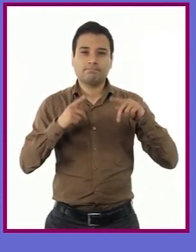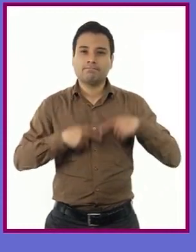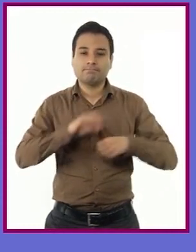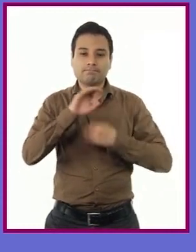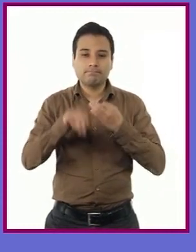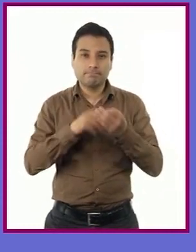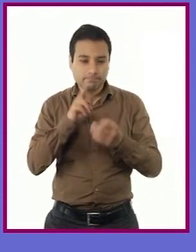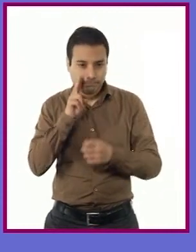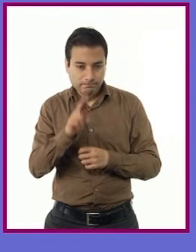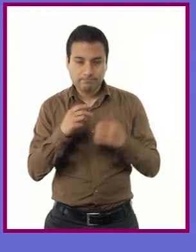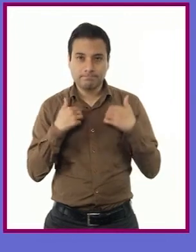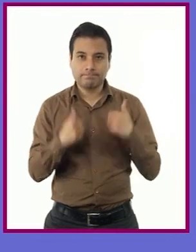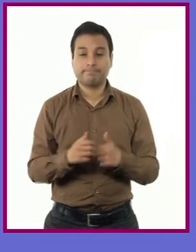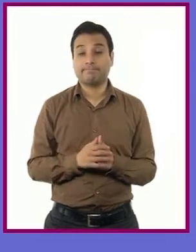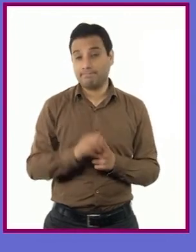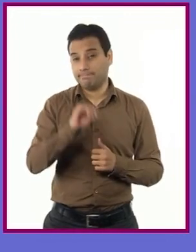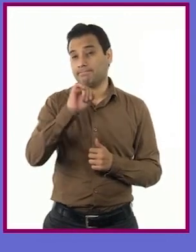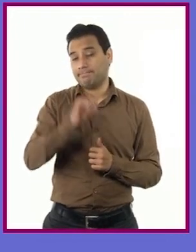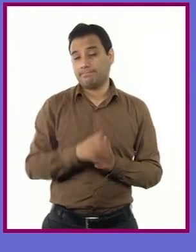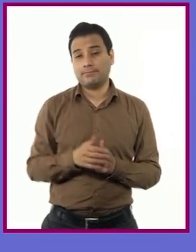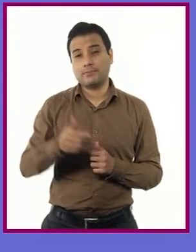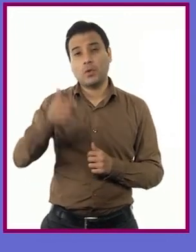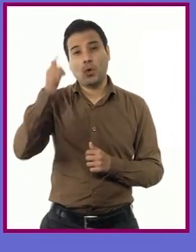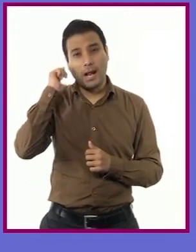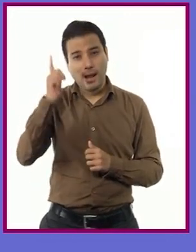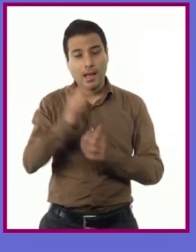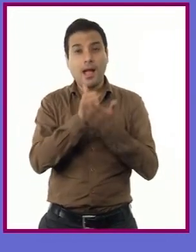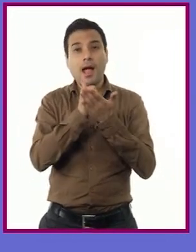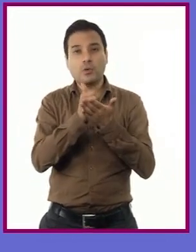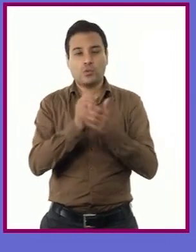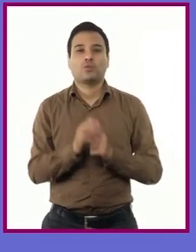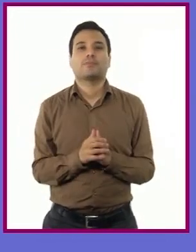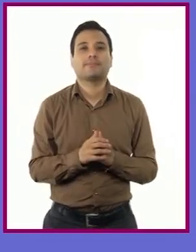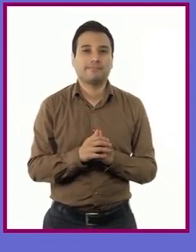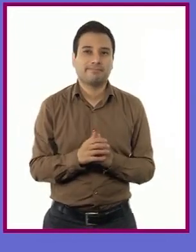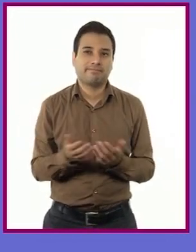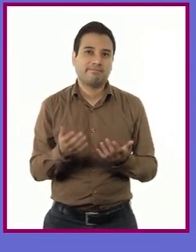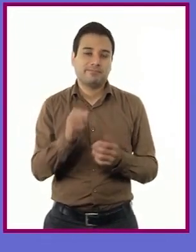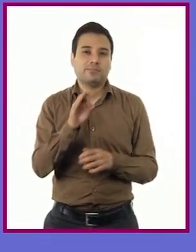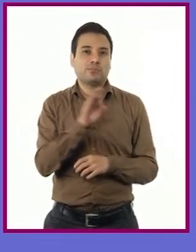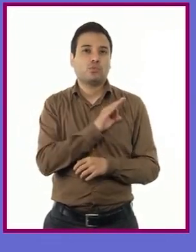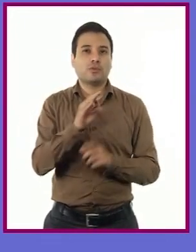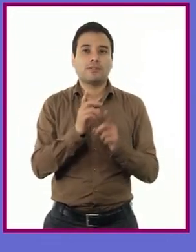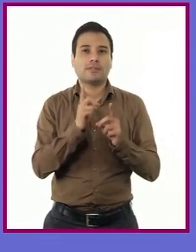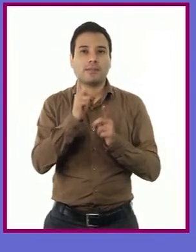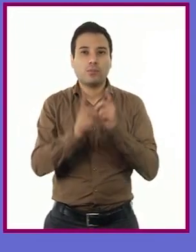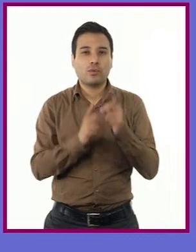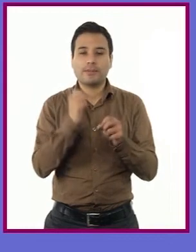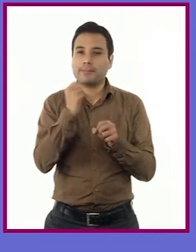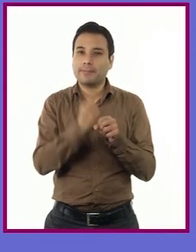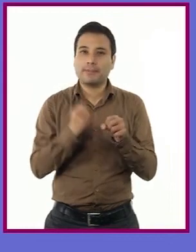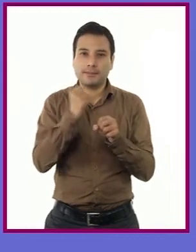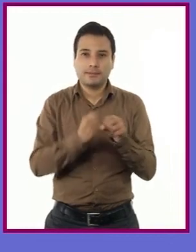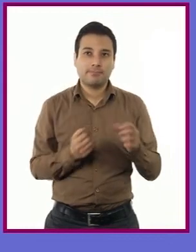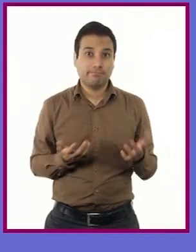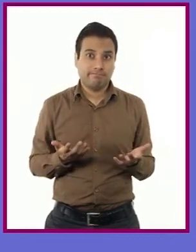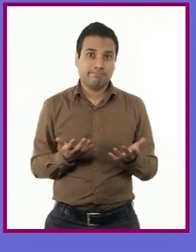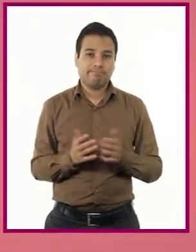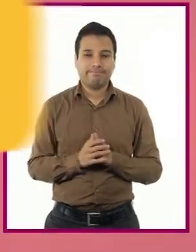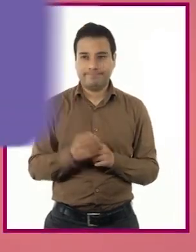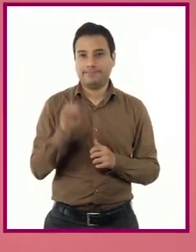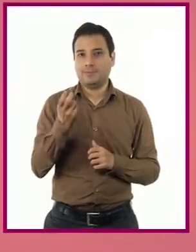entender. Claro, es más, ojalá ayude para que se les antoje practicar deporte y así hacemos un poco de ejercicio, ¿no cree, profesor?